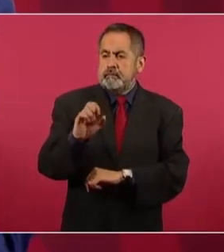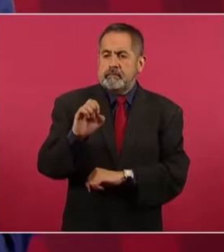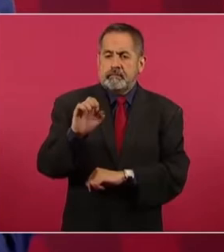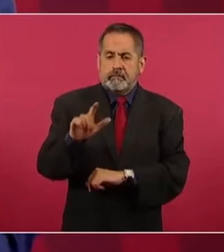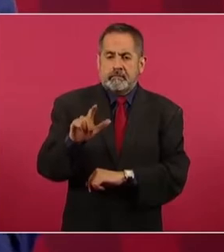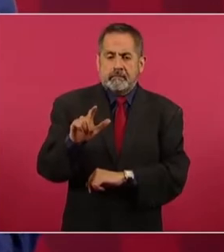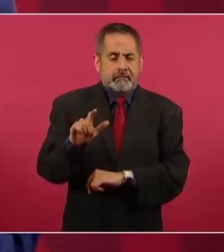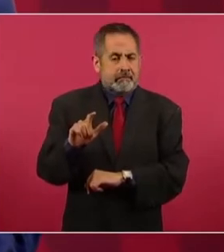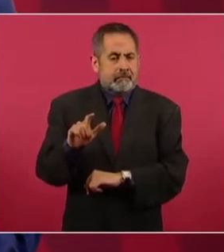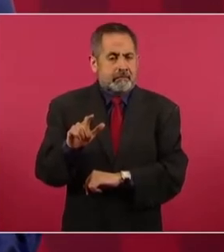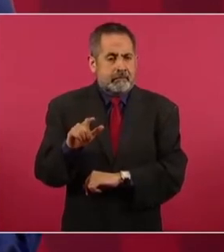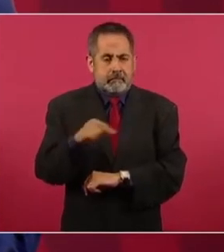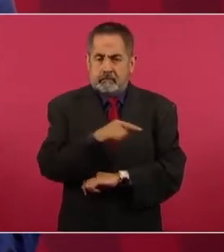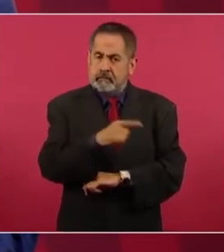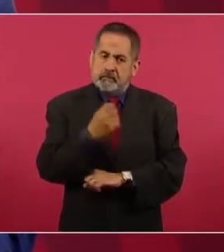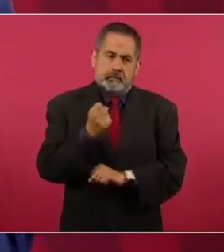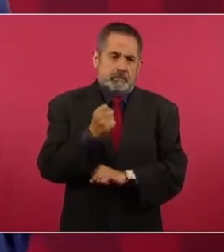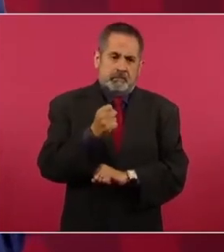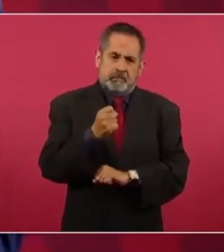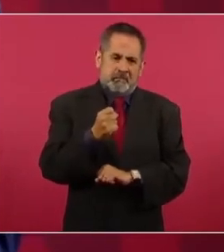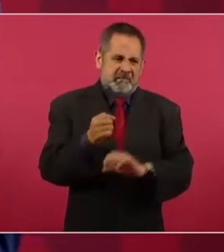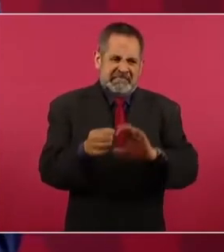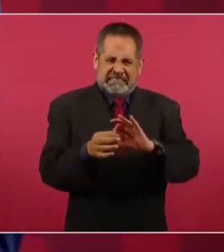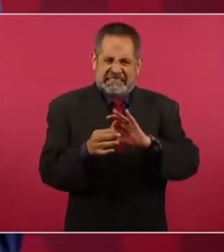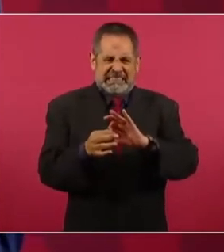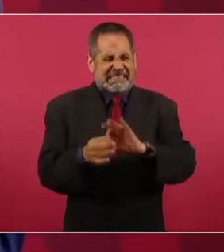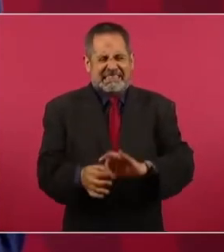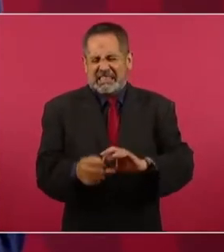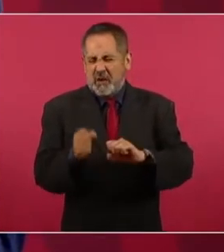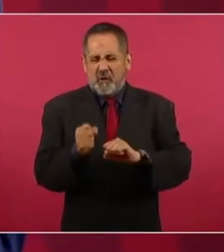que caló hondo.